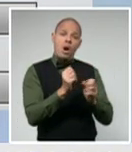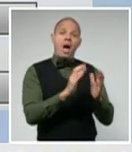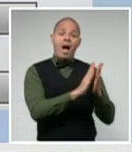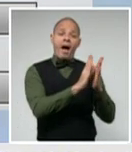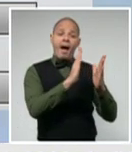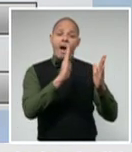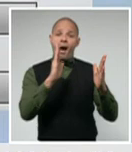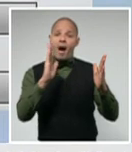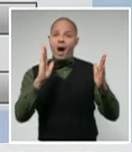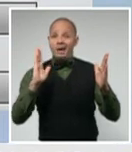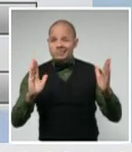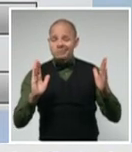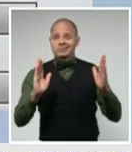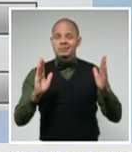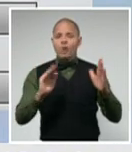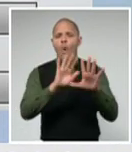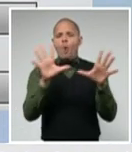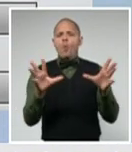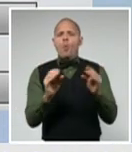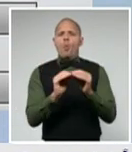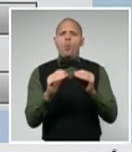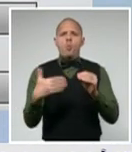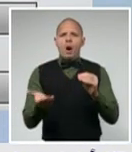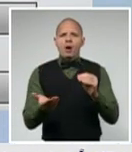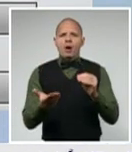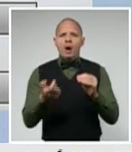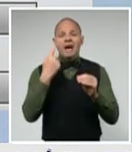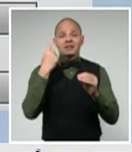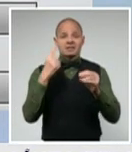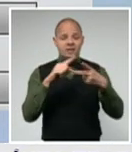total asciende a